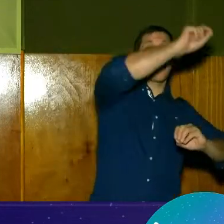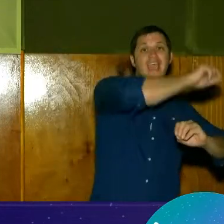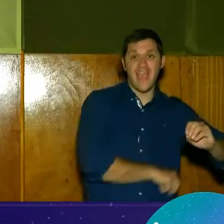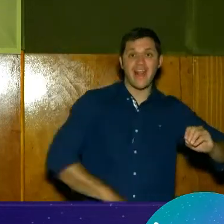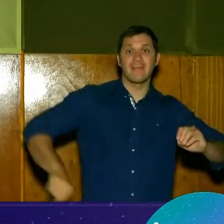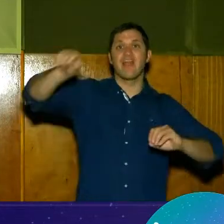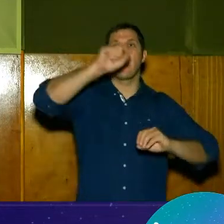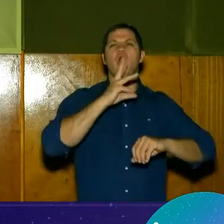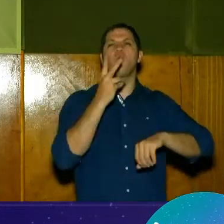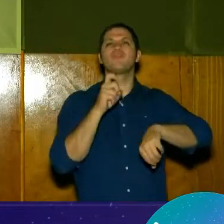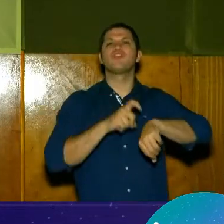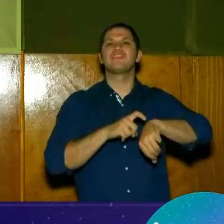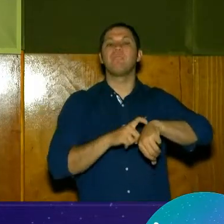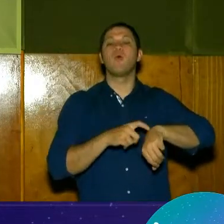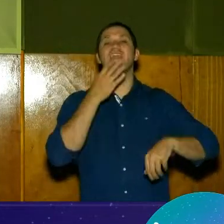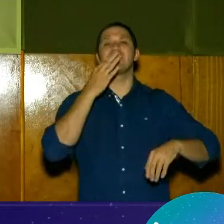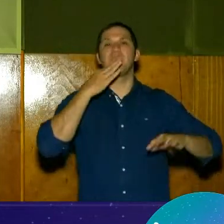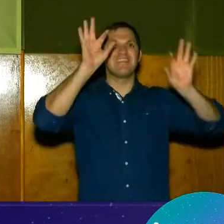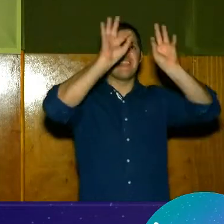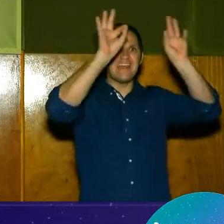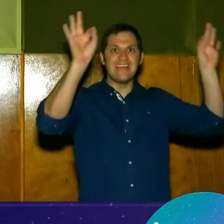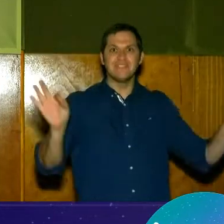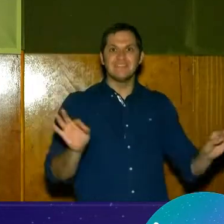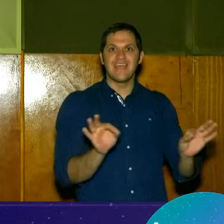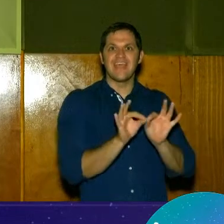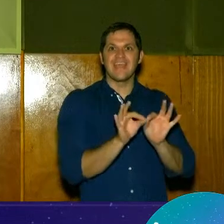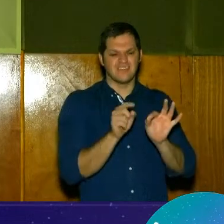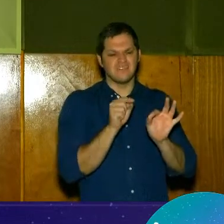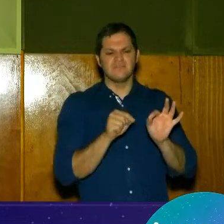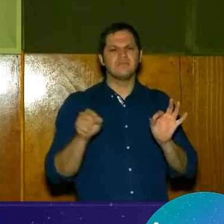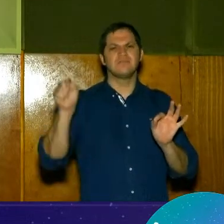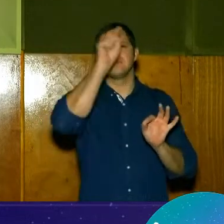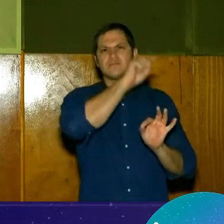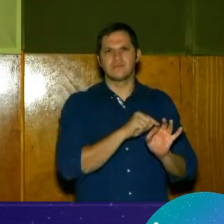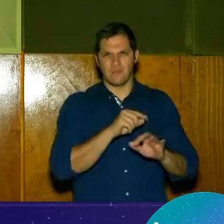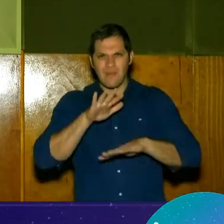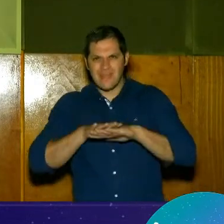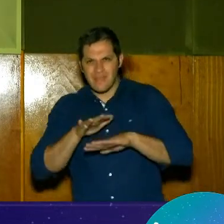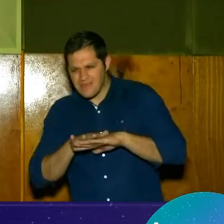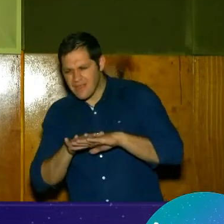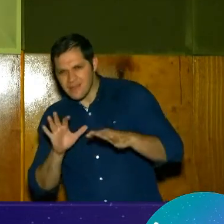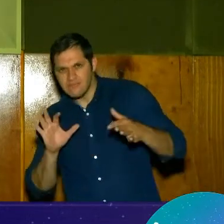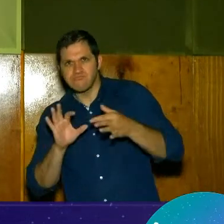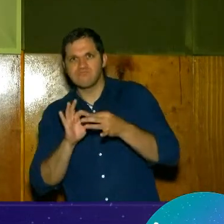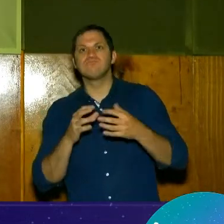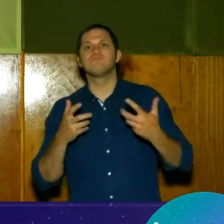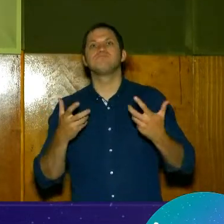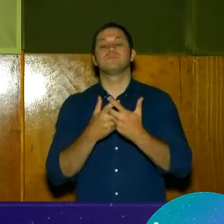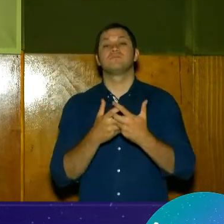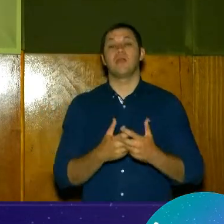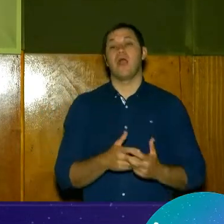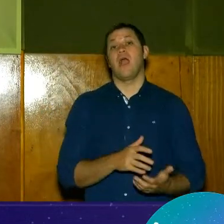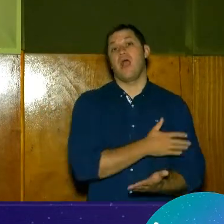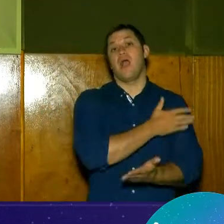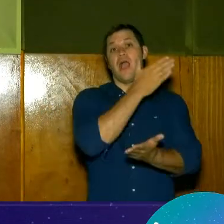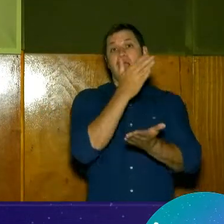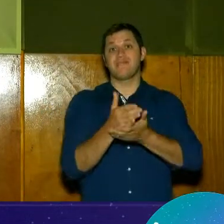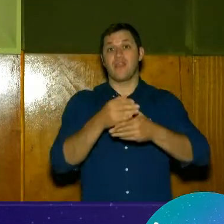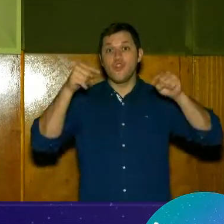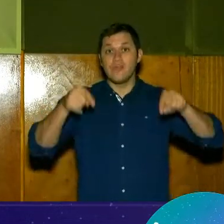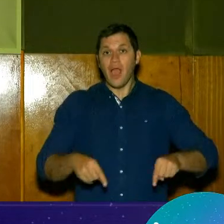tiempos iguales y la tercera habla de una relación entre cuánto tiempo se demora en dar una vuelta y de qué